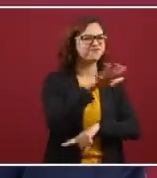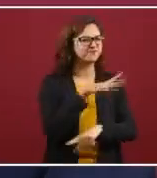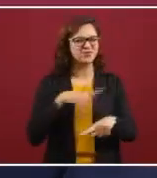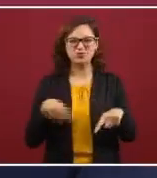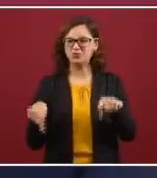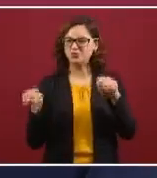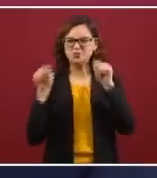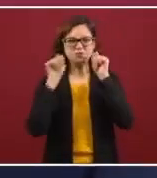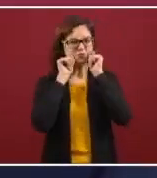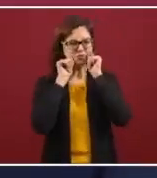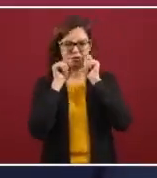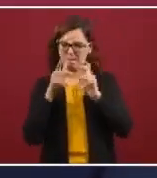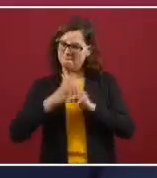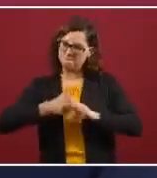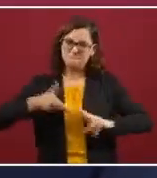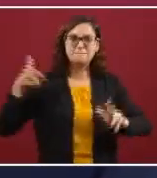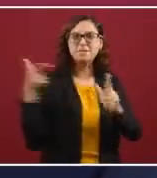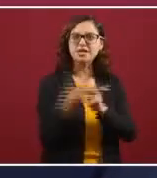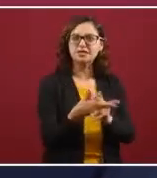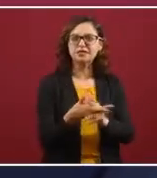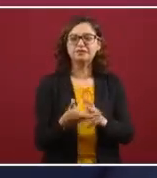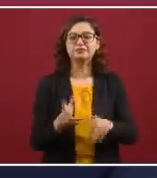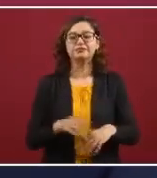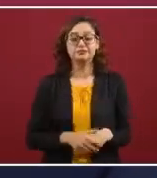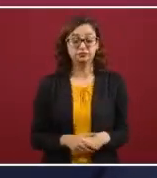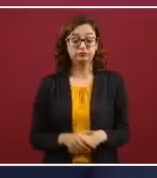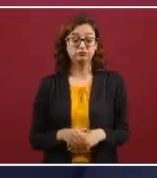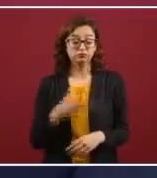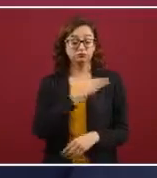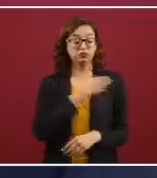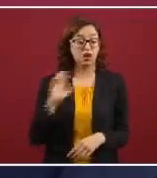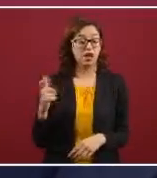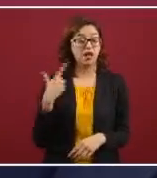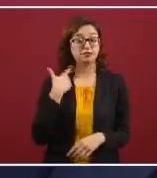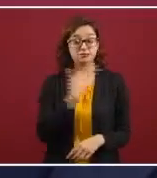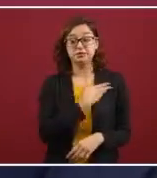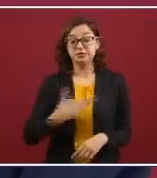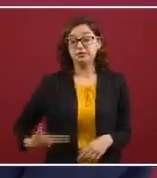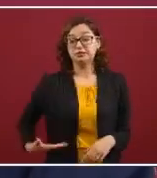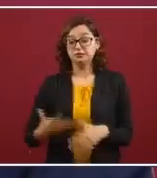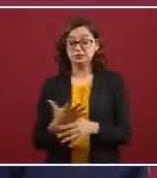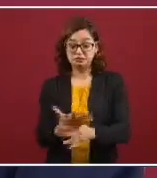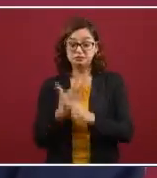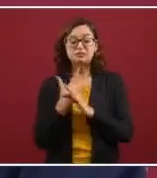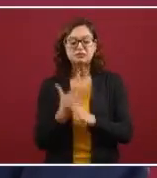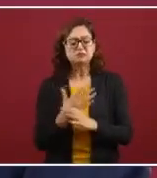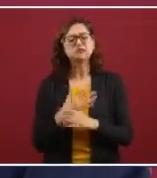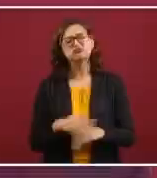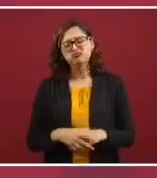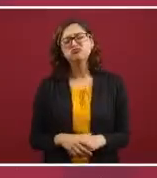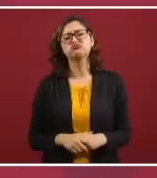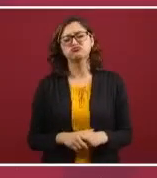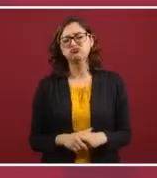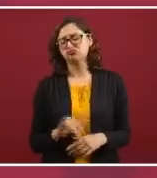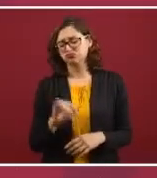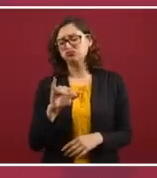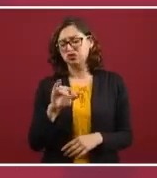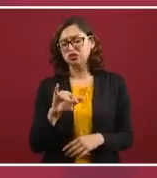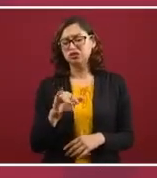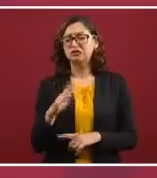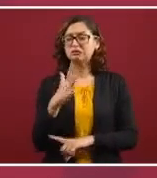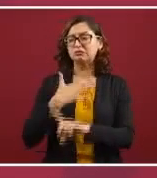Hubo un presidente que así lo expresó. Van a haber